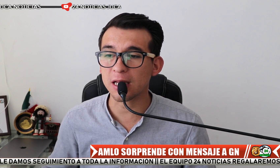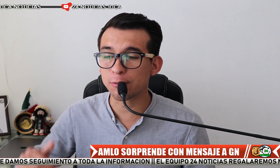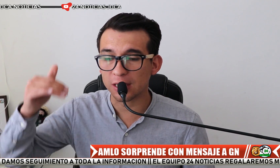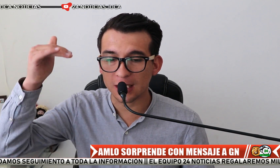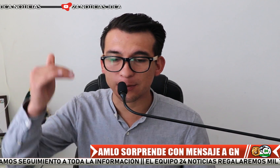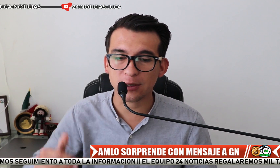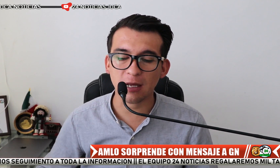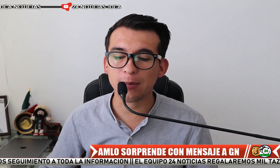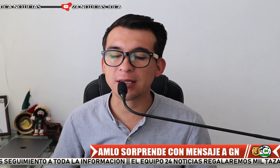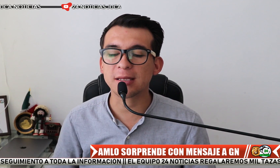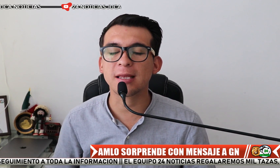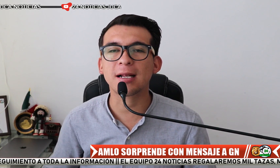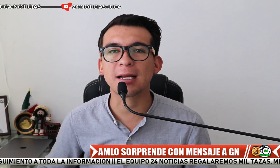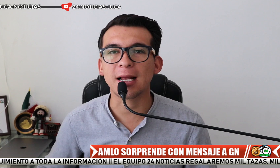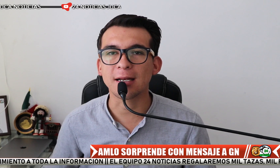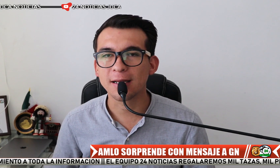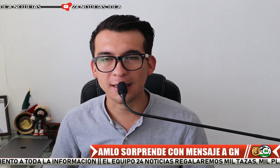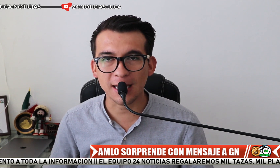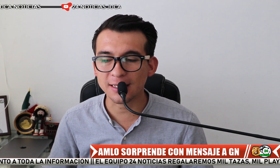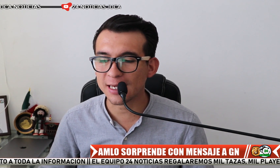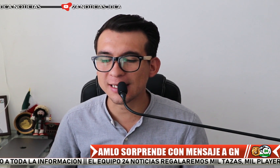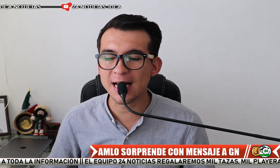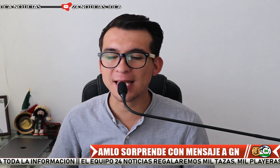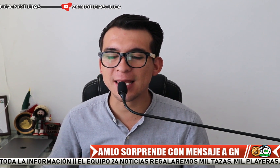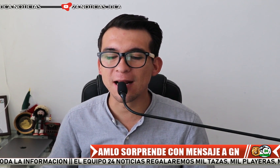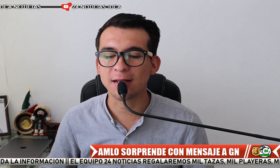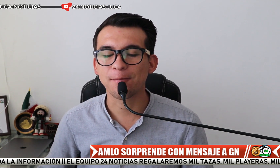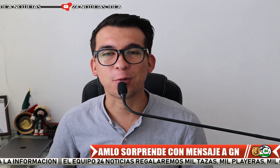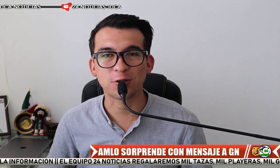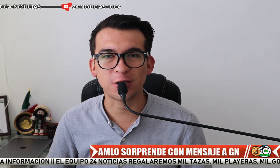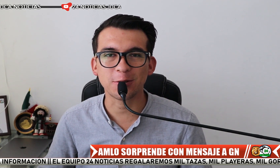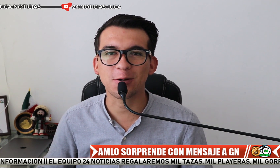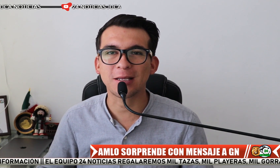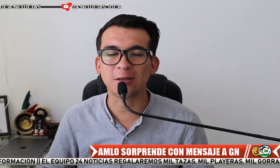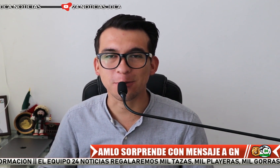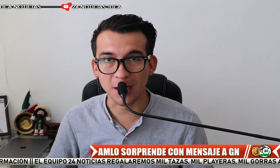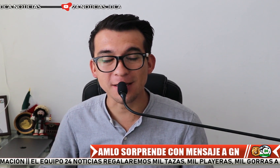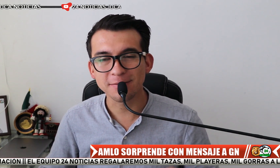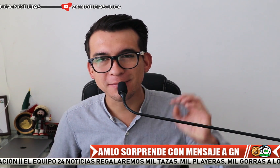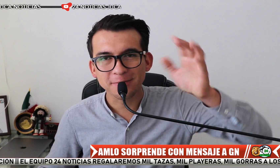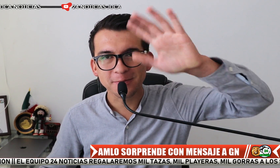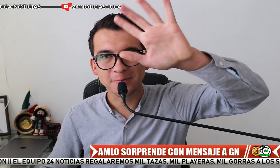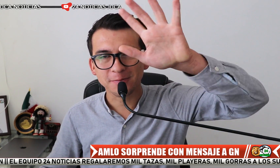compartir, muchas gracias por estar pendiente del canal. Que tengas excelente día. Nos escuchamos en un ratito. Bye.